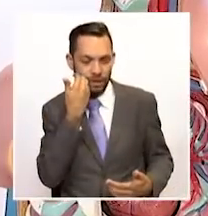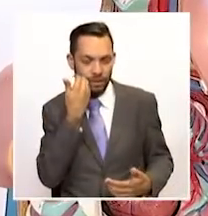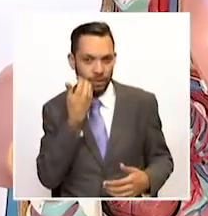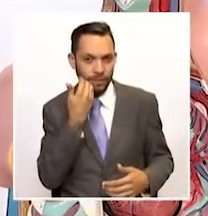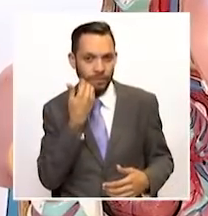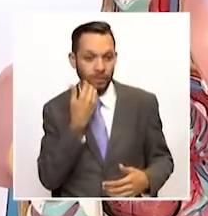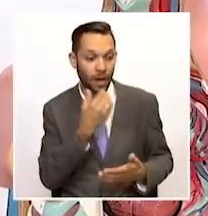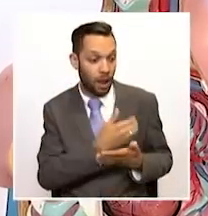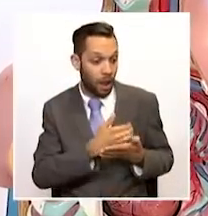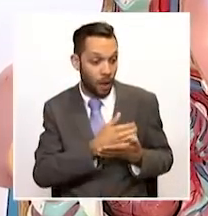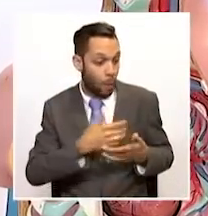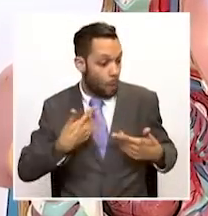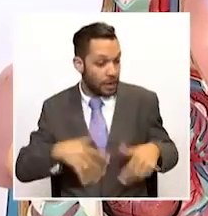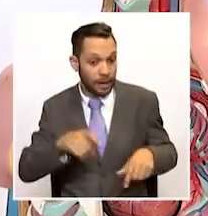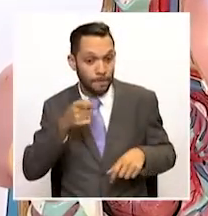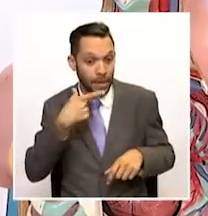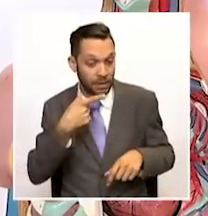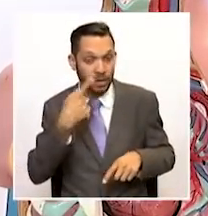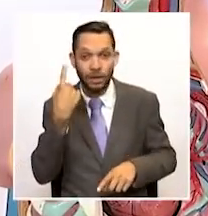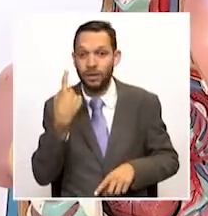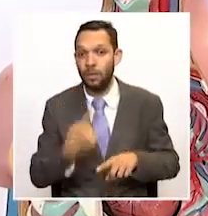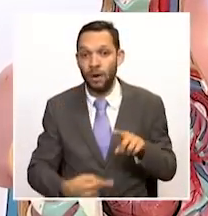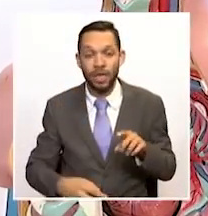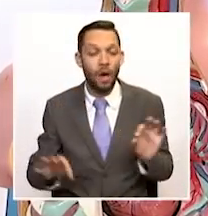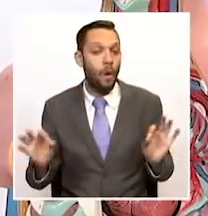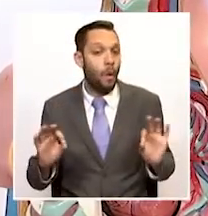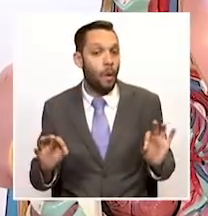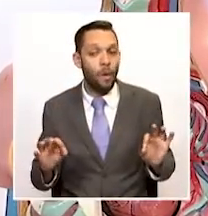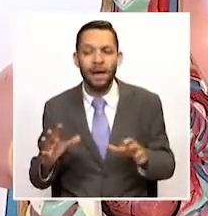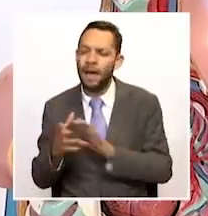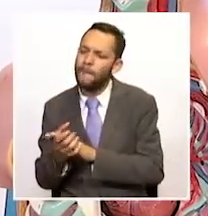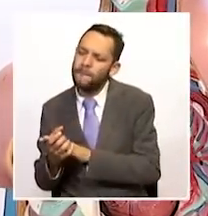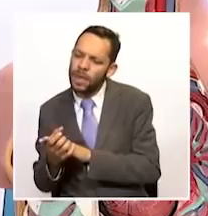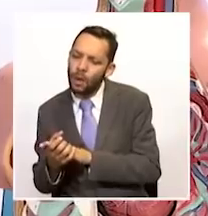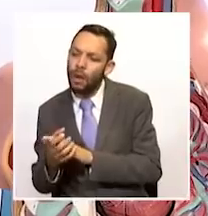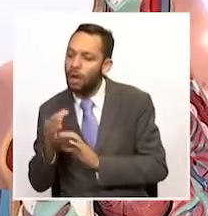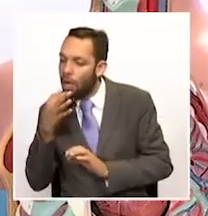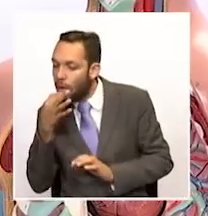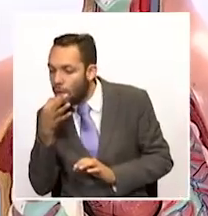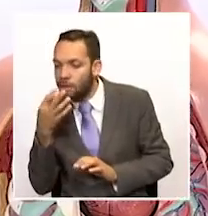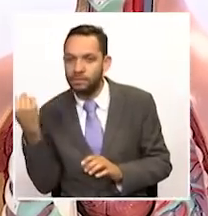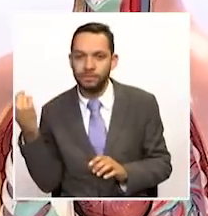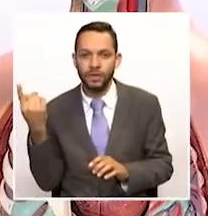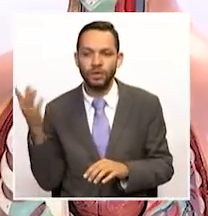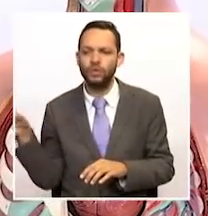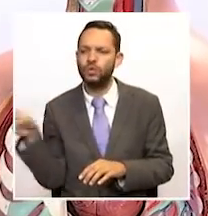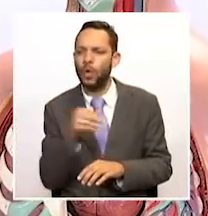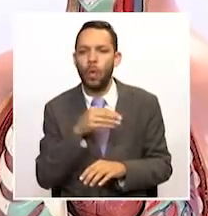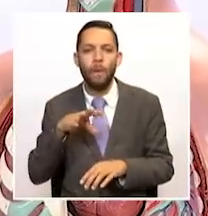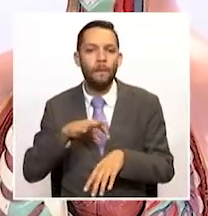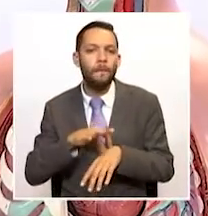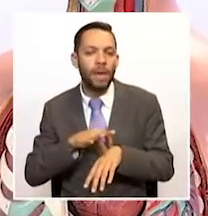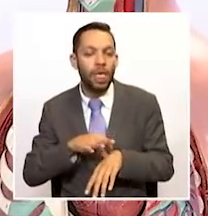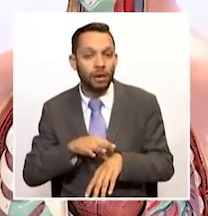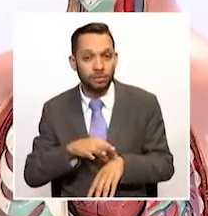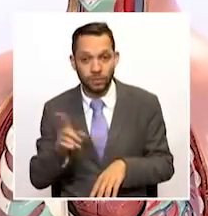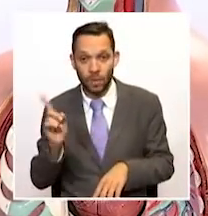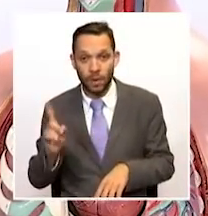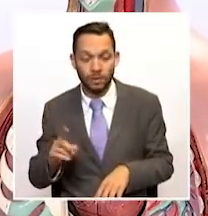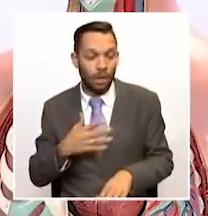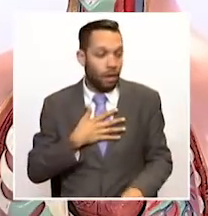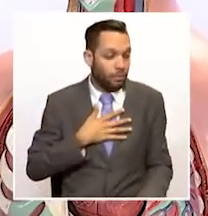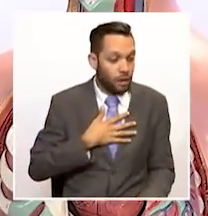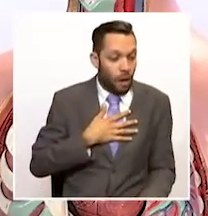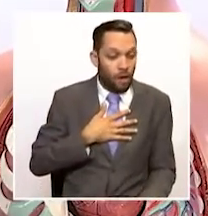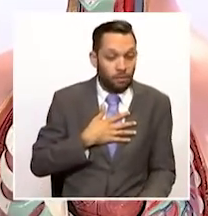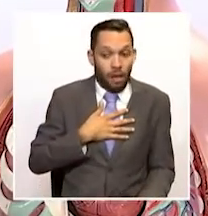una droguería en una tienda naturista ni con el amigo ni con el vecino porque el medicina todo el mundo sabe uno está asfixiado y todo